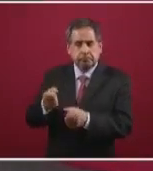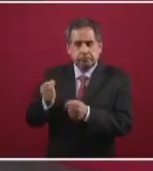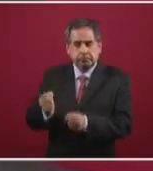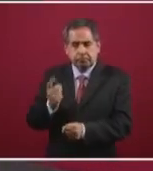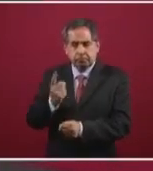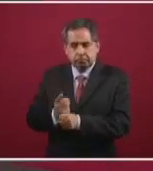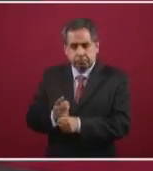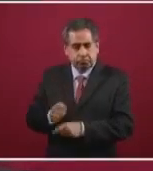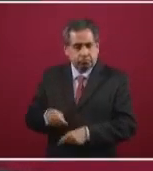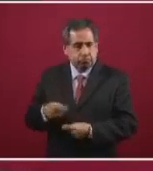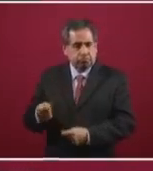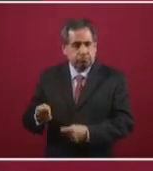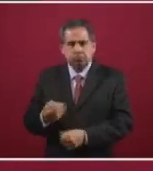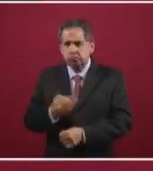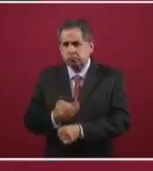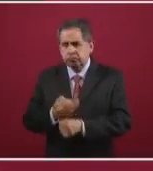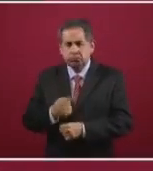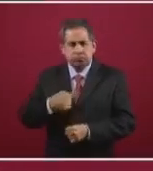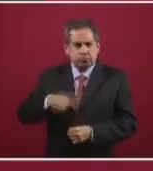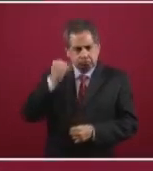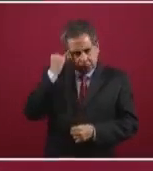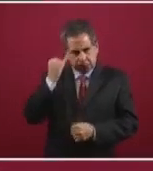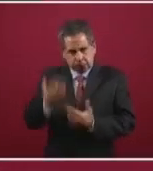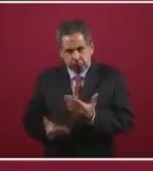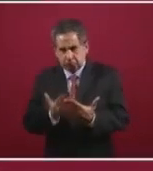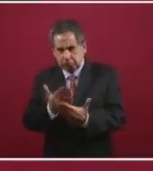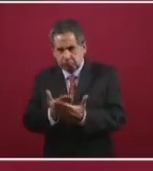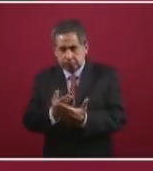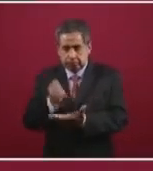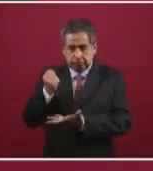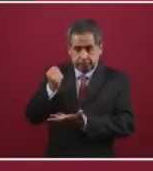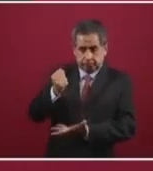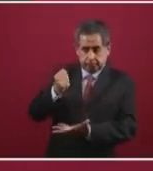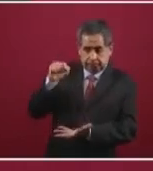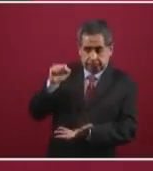y lo que estamos proponiendo, que ese fondo,